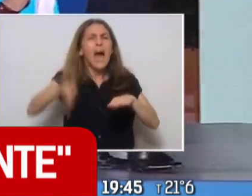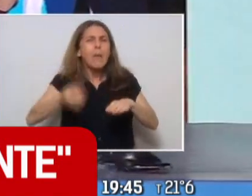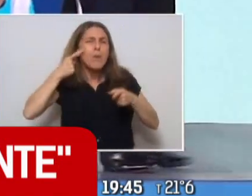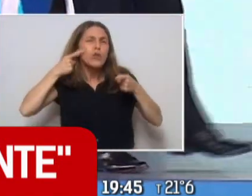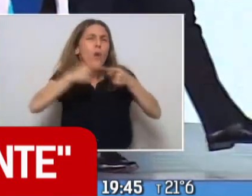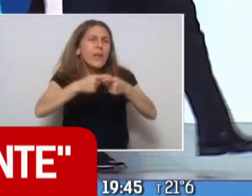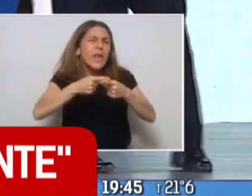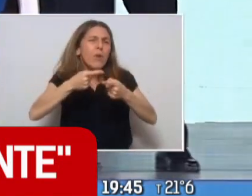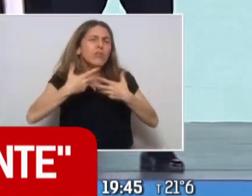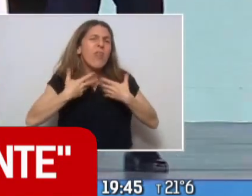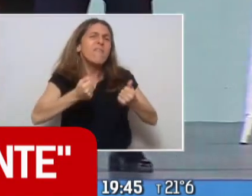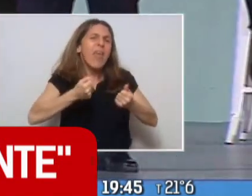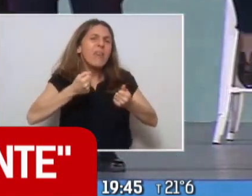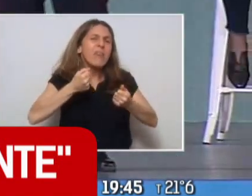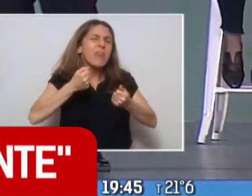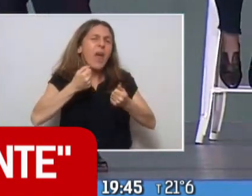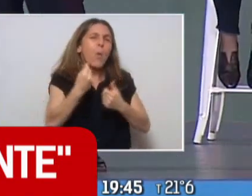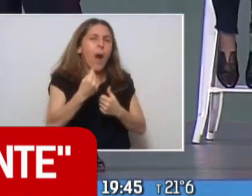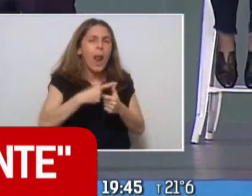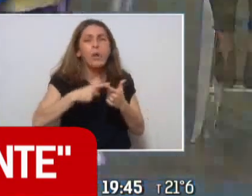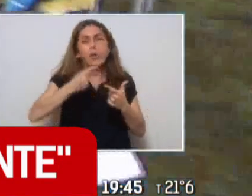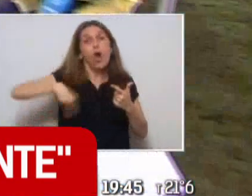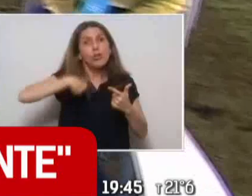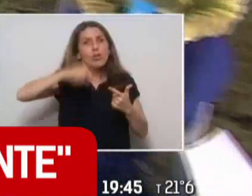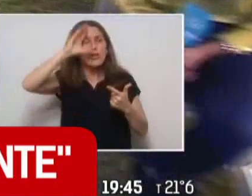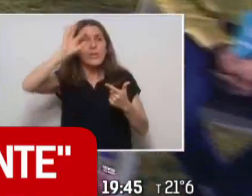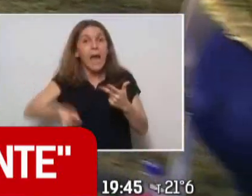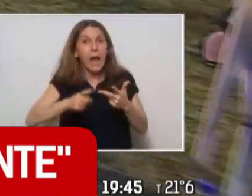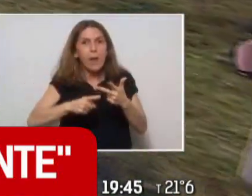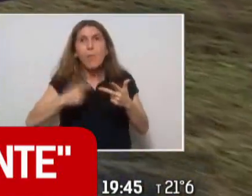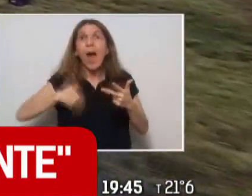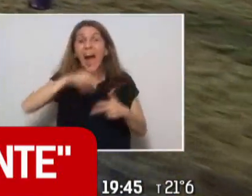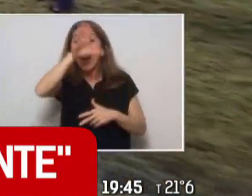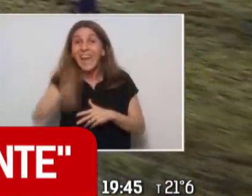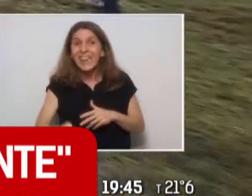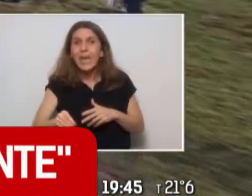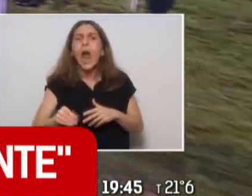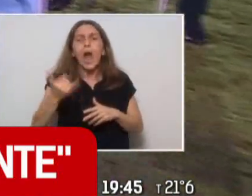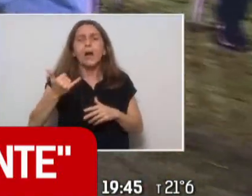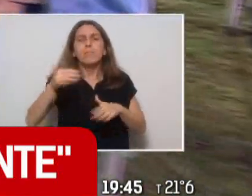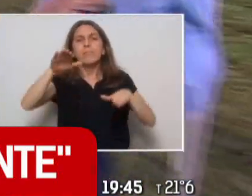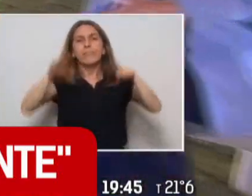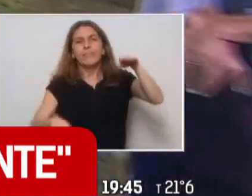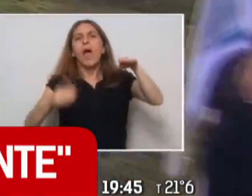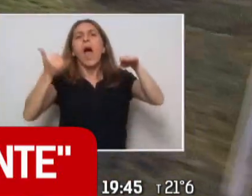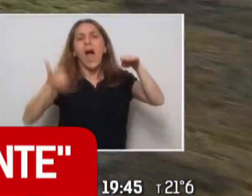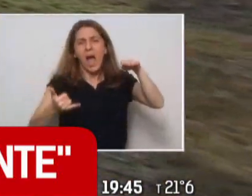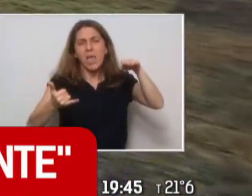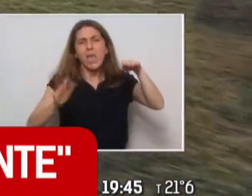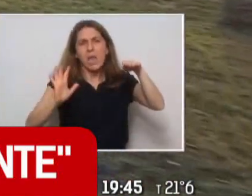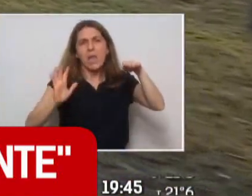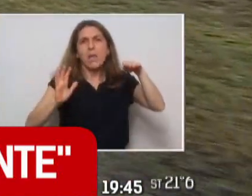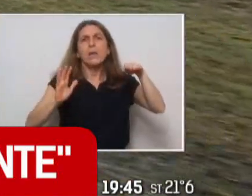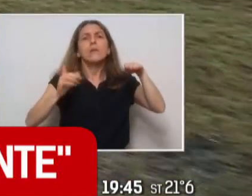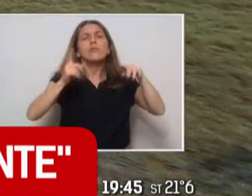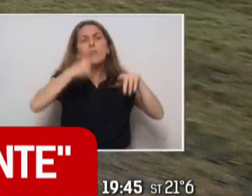debemos defender. Porque sabemos muy bien que esta Argentina es desigual. Porque sabemos muy bien que en